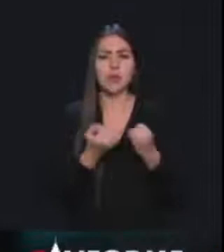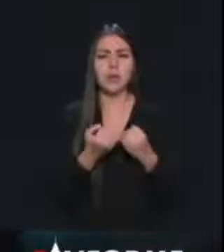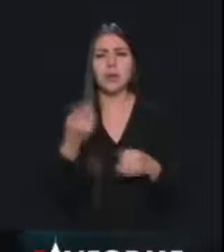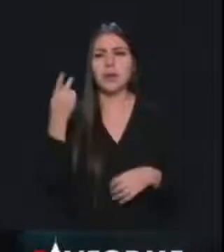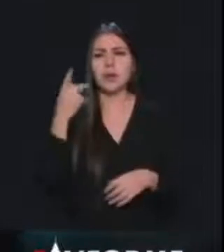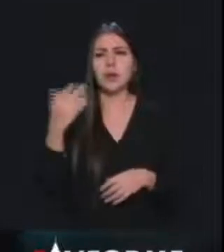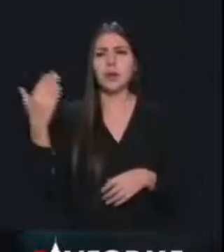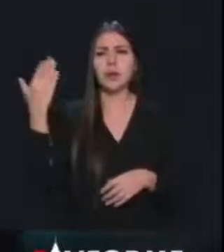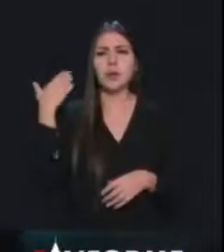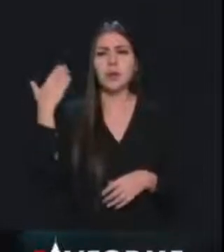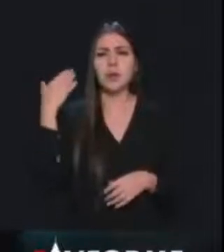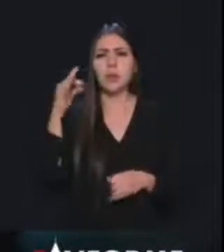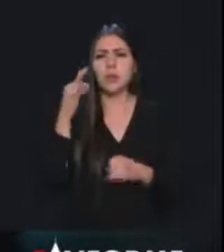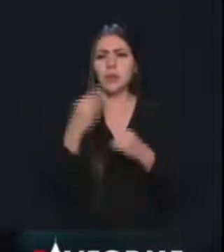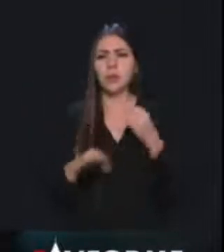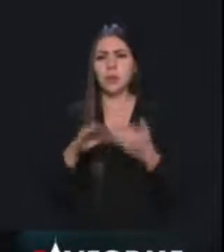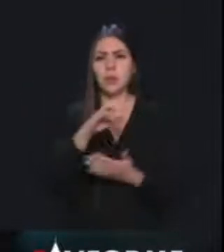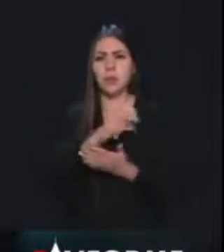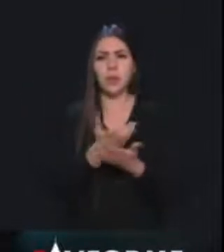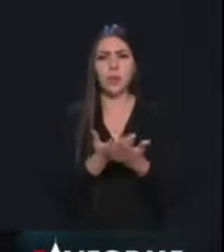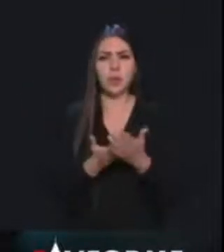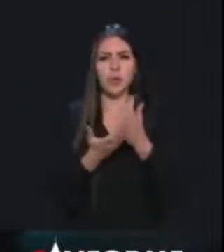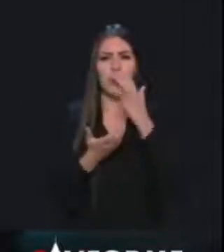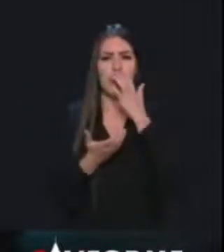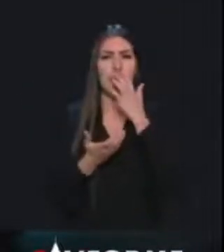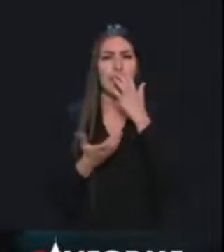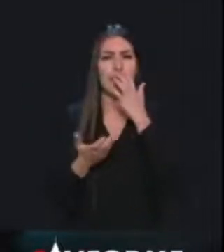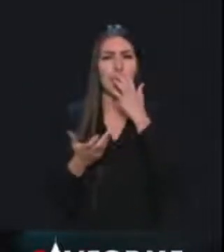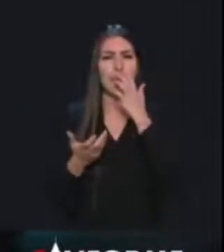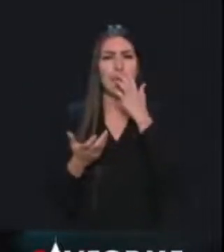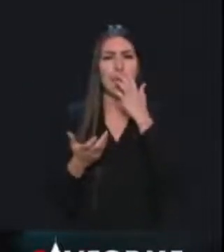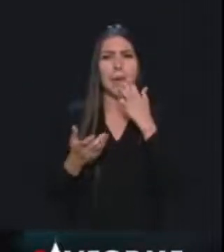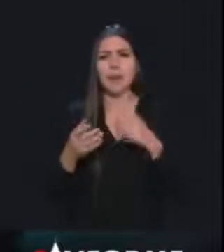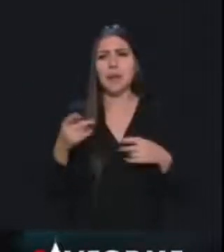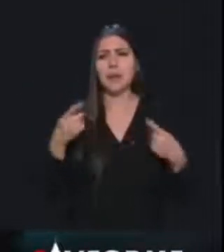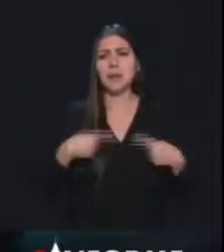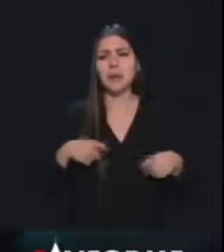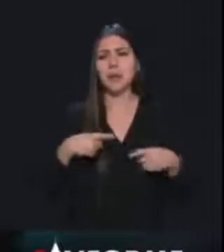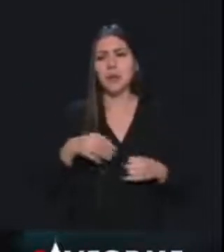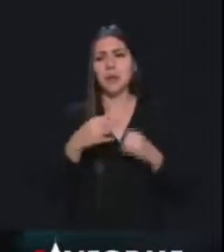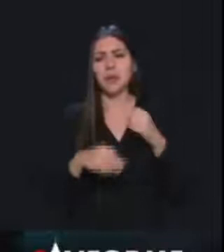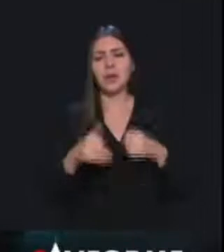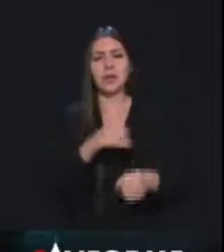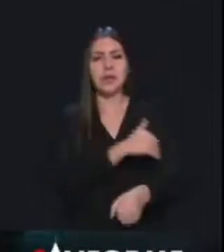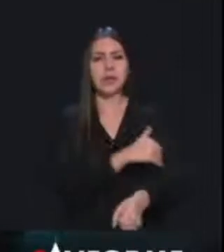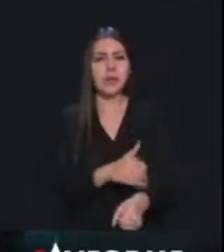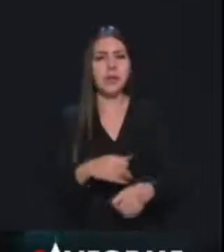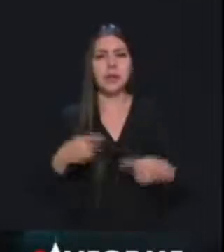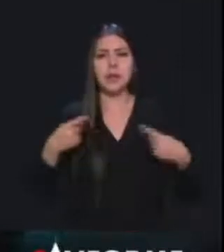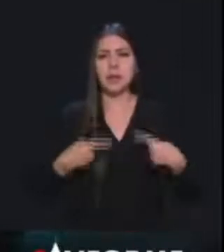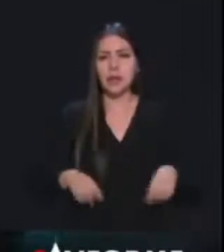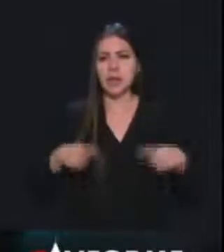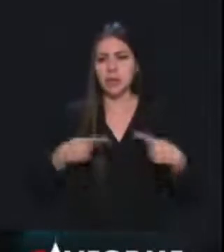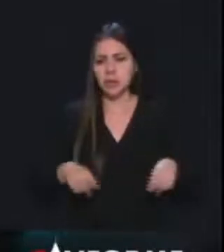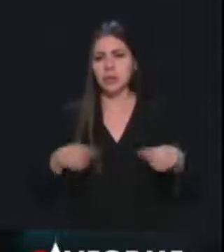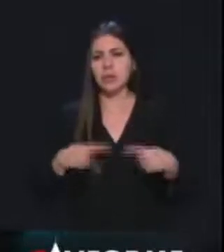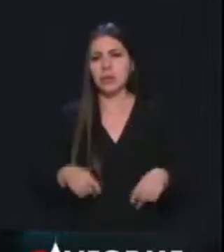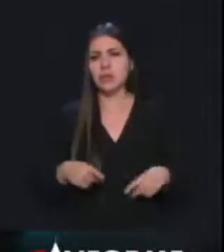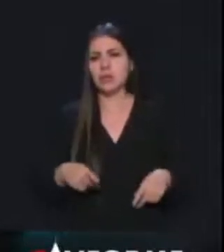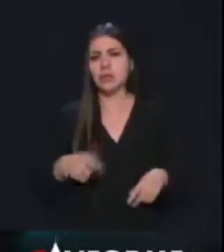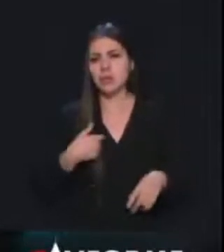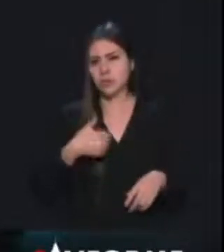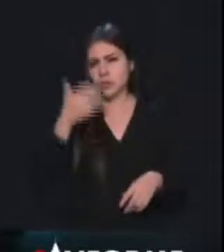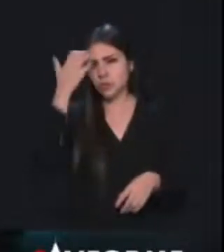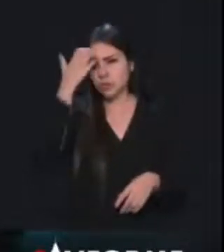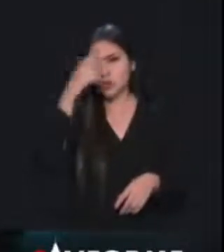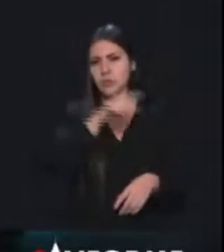los últimos contratos que hay aquí, ya digamos las últimas personas y familias que hay en la zona que yo conozco, sus